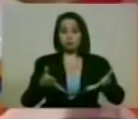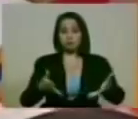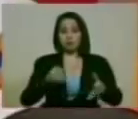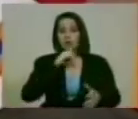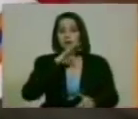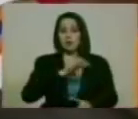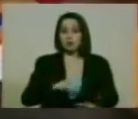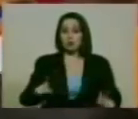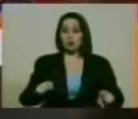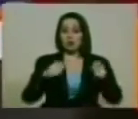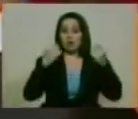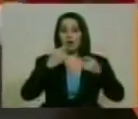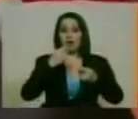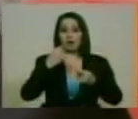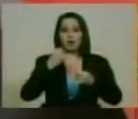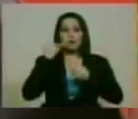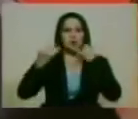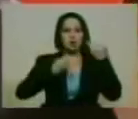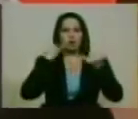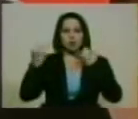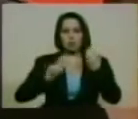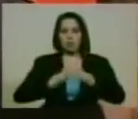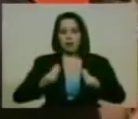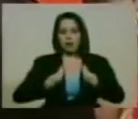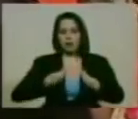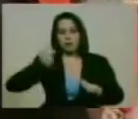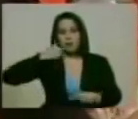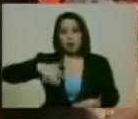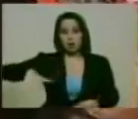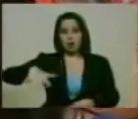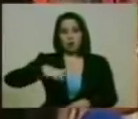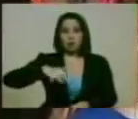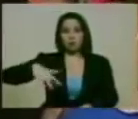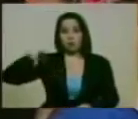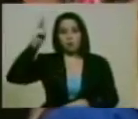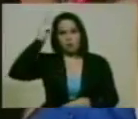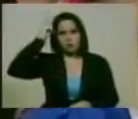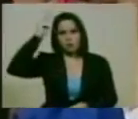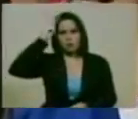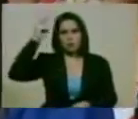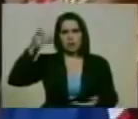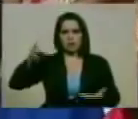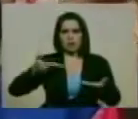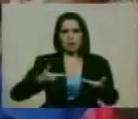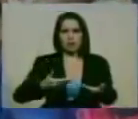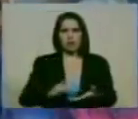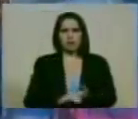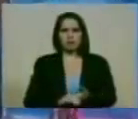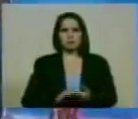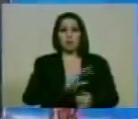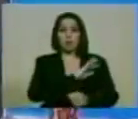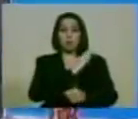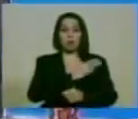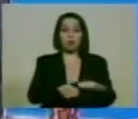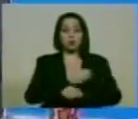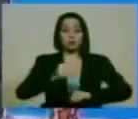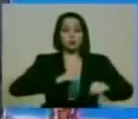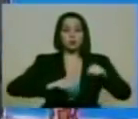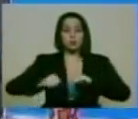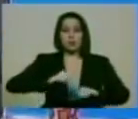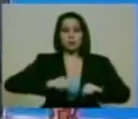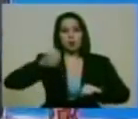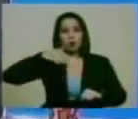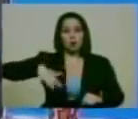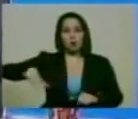del idioma, de la vida de los pueblos indígenas, al poderoso movimiento de pueblos indígenas de